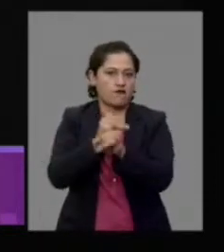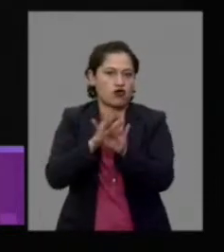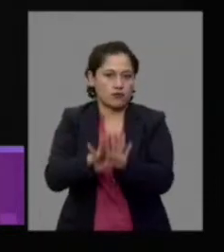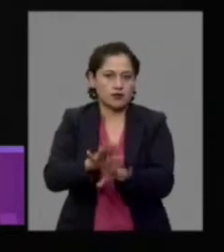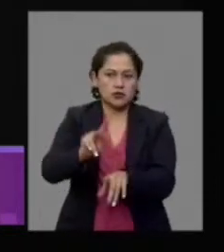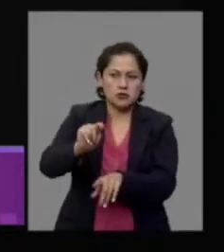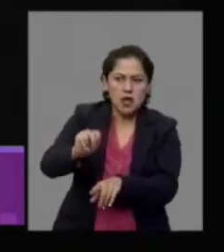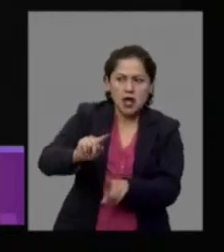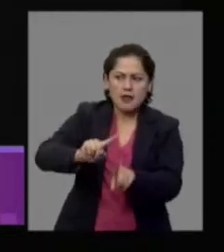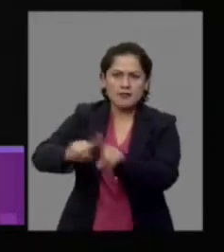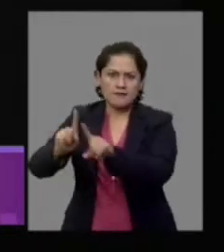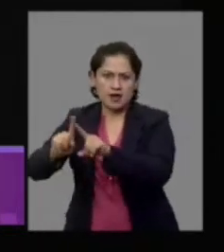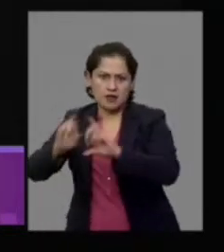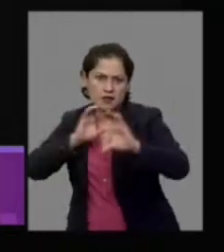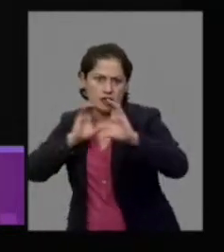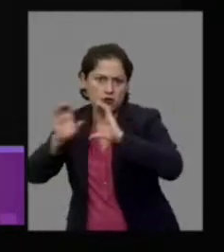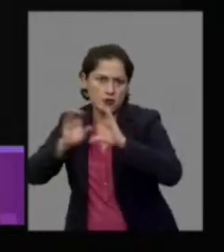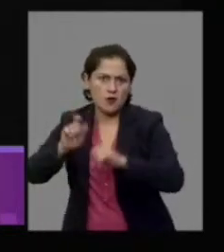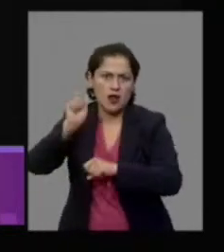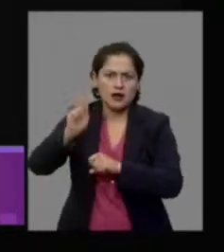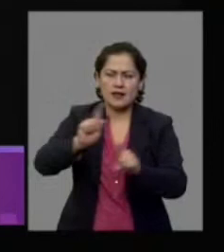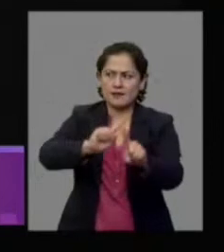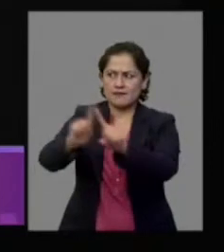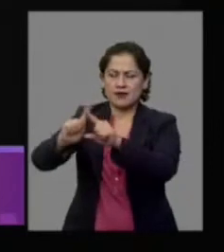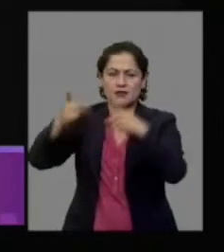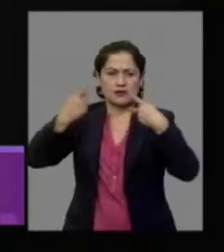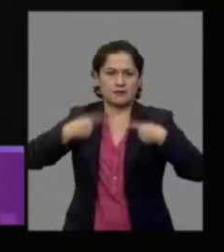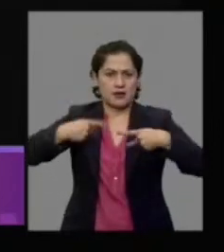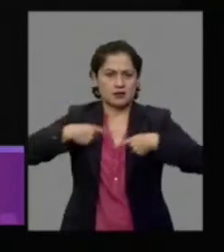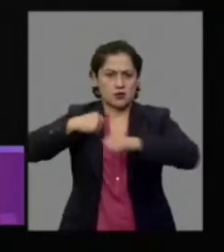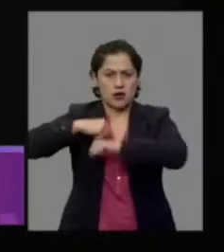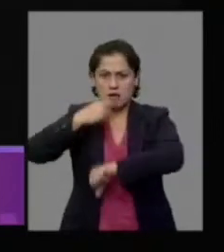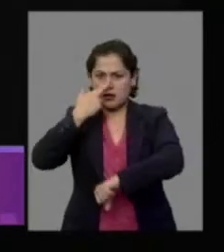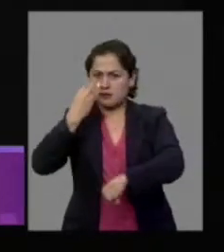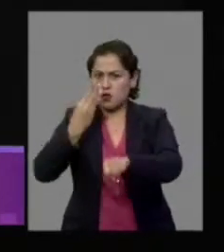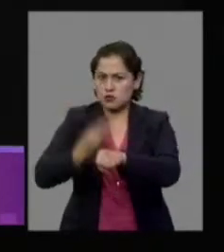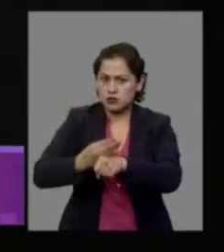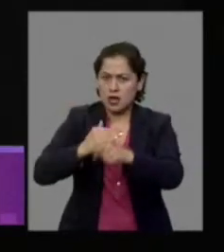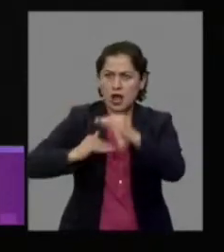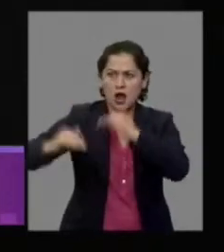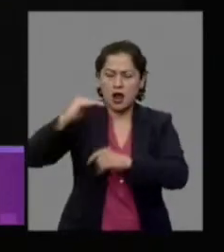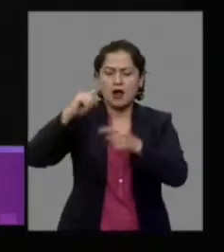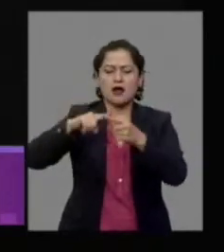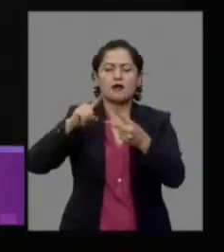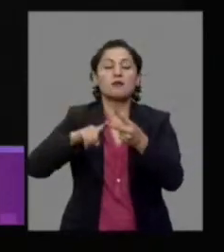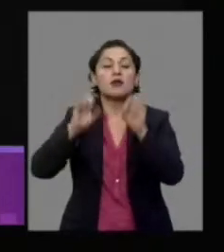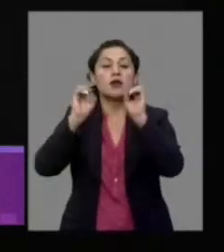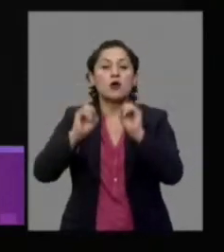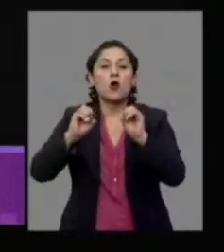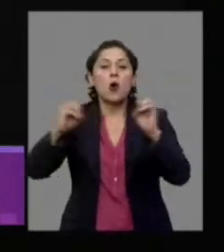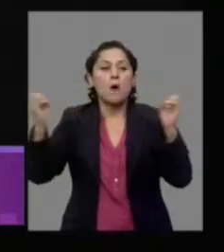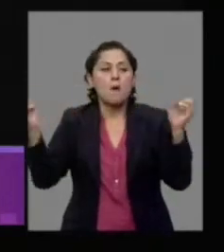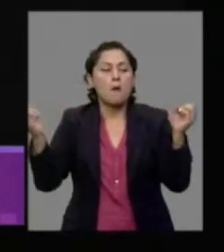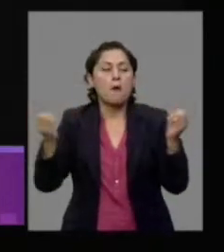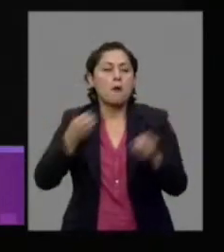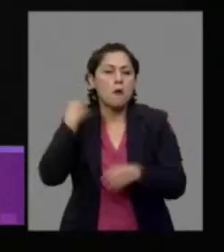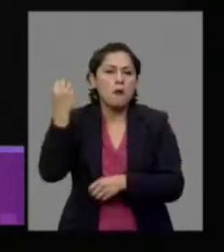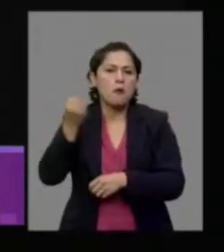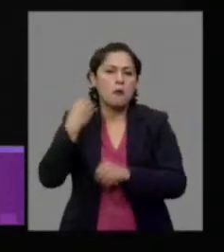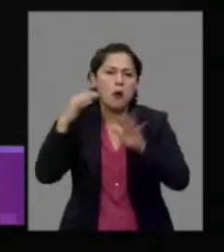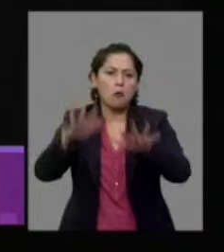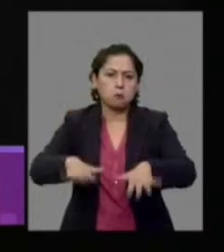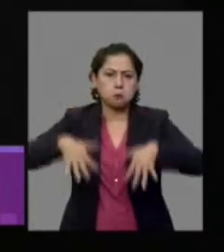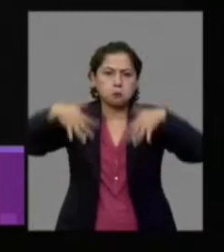de algunas autoridades o en foros o en opiniones de la sociedad en general, que bueno,